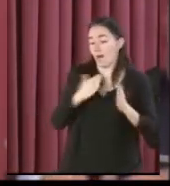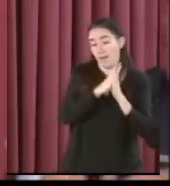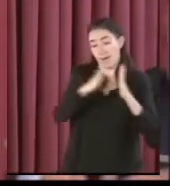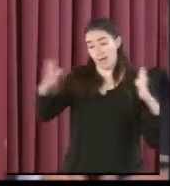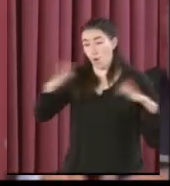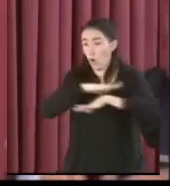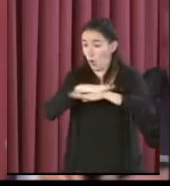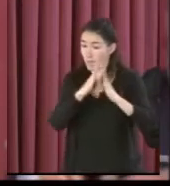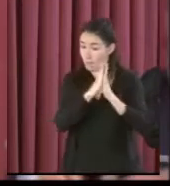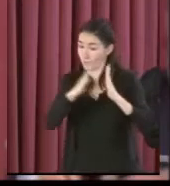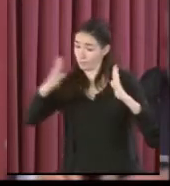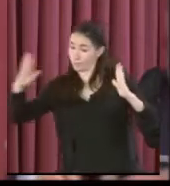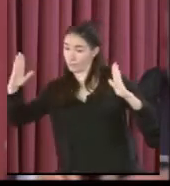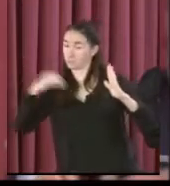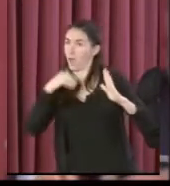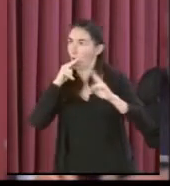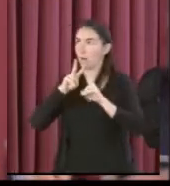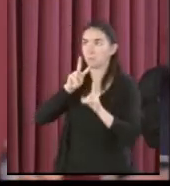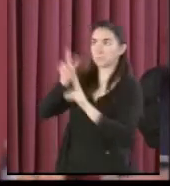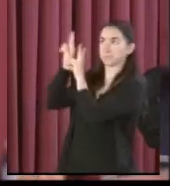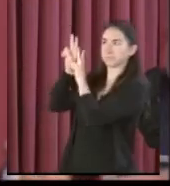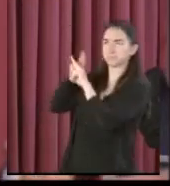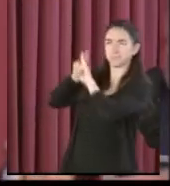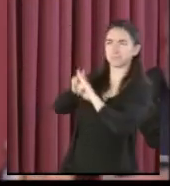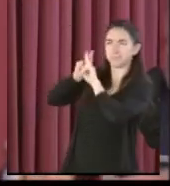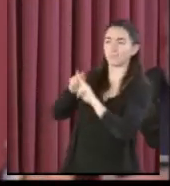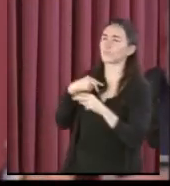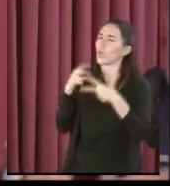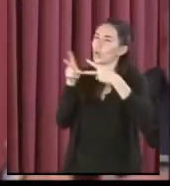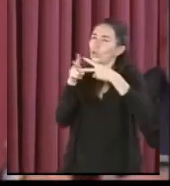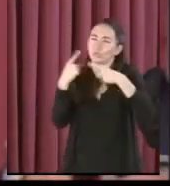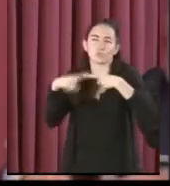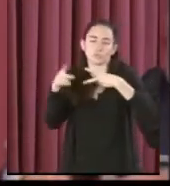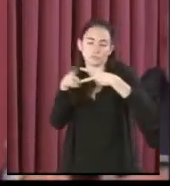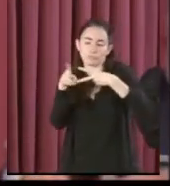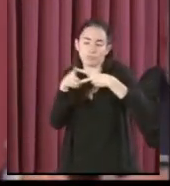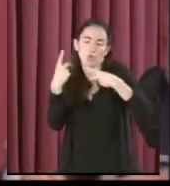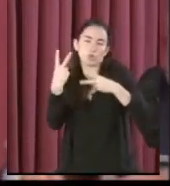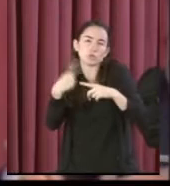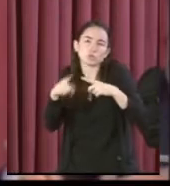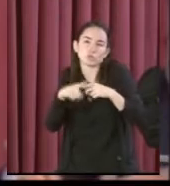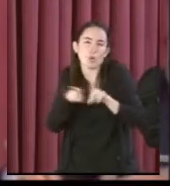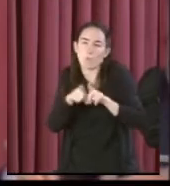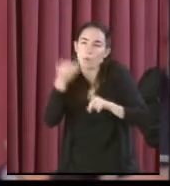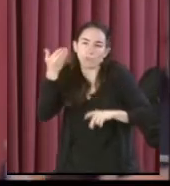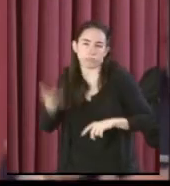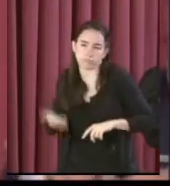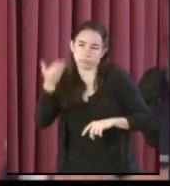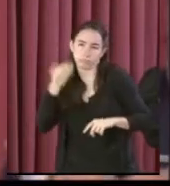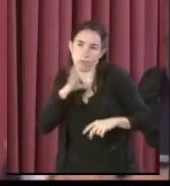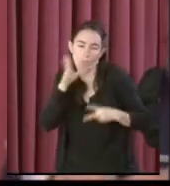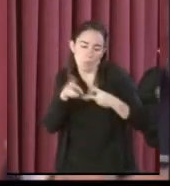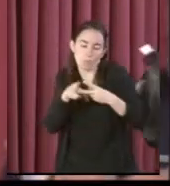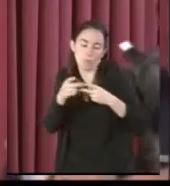directrices que han determinado en todo momento nuestro trabajo cotidiano, fundamentalmente porque forman parte sustancial de